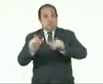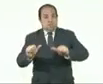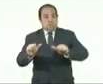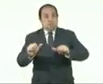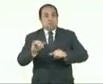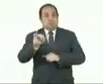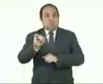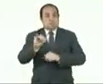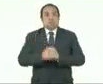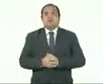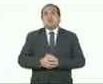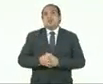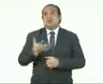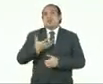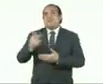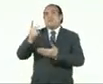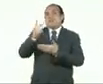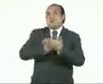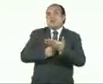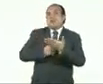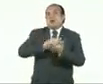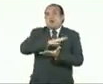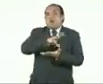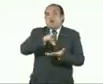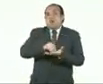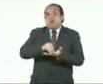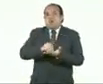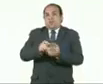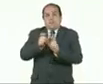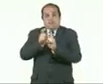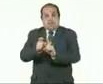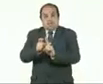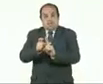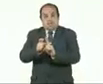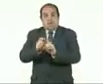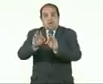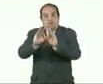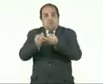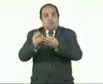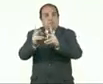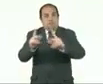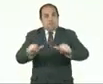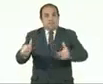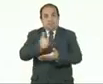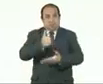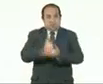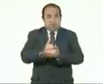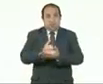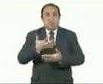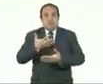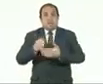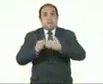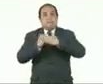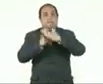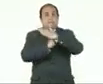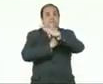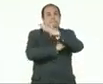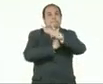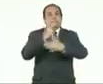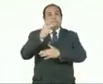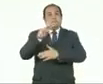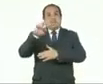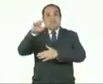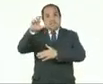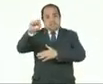programa integral de prevención, de construcción de la paz en nuestra ciudad, donde están los pilares, donde está el